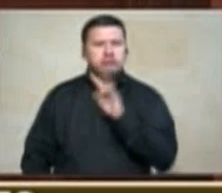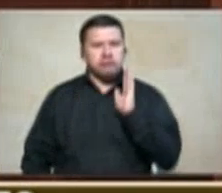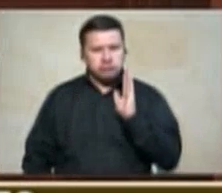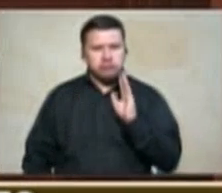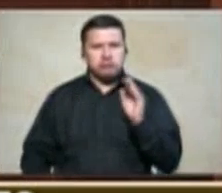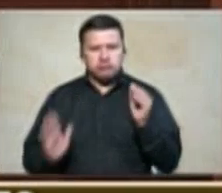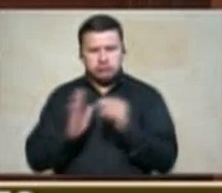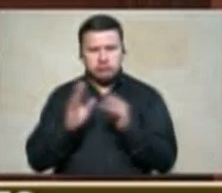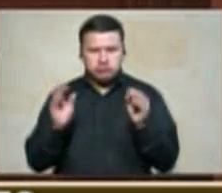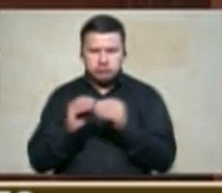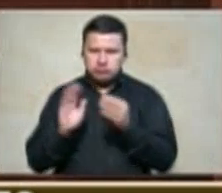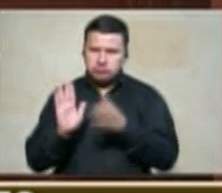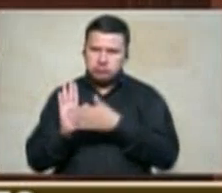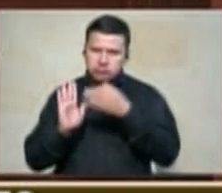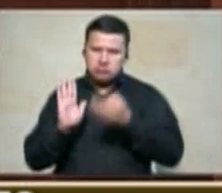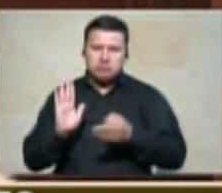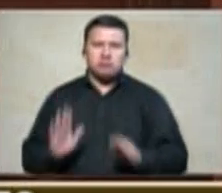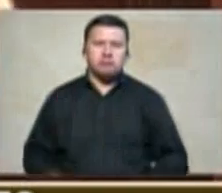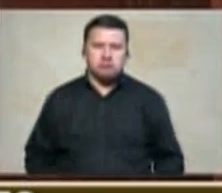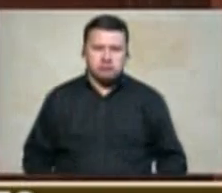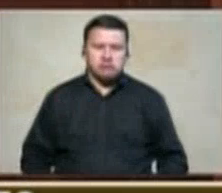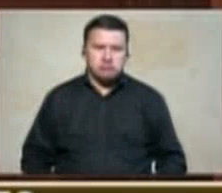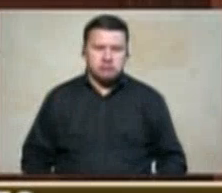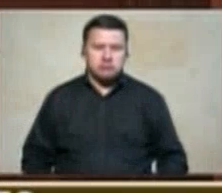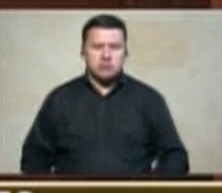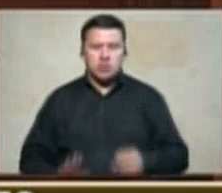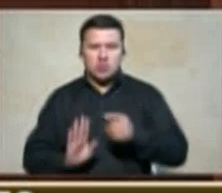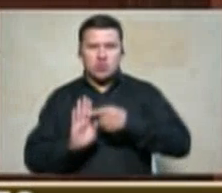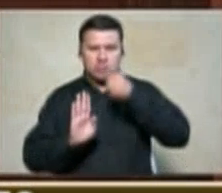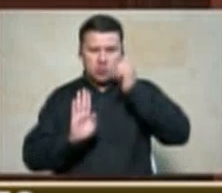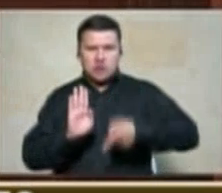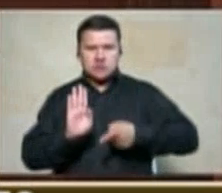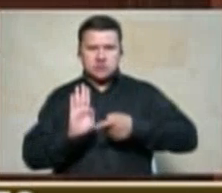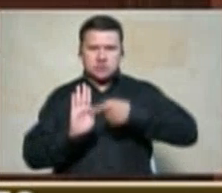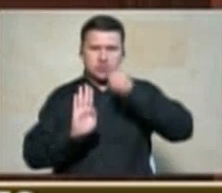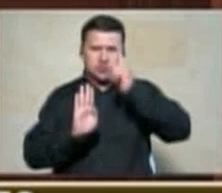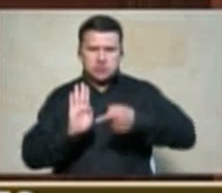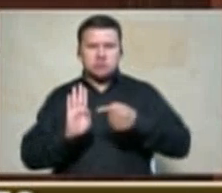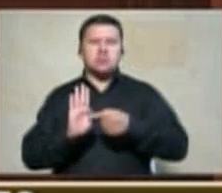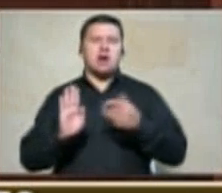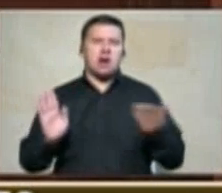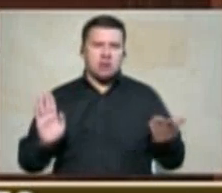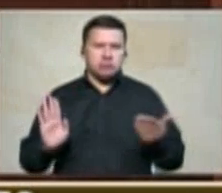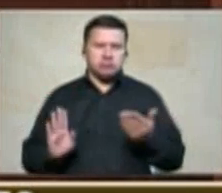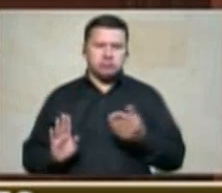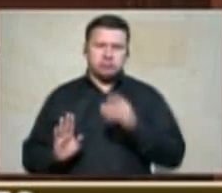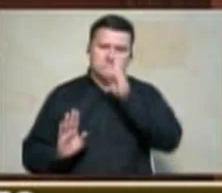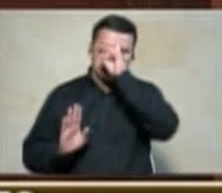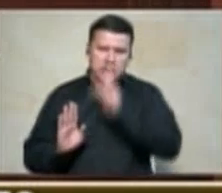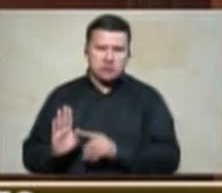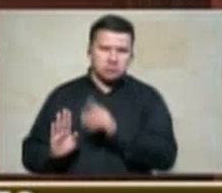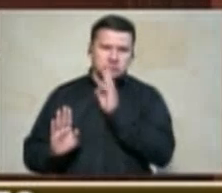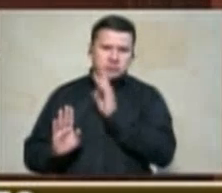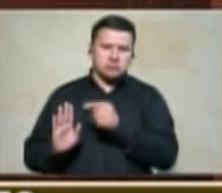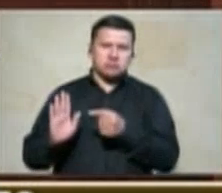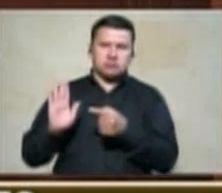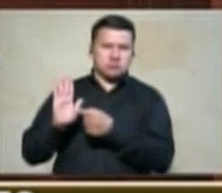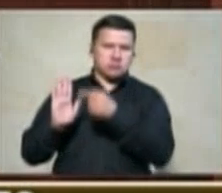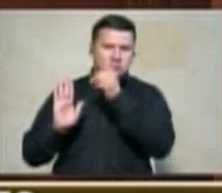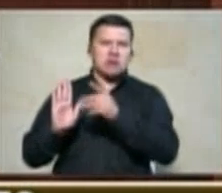tiene total unidad de criterio, que los jueces de la República sean quienes tomen esas decisiones y que no lo sigan